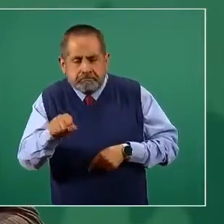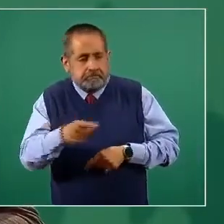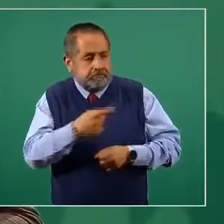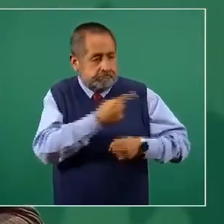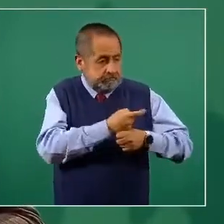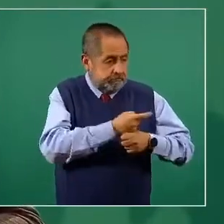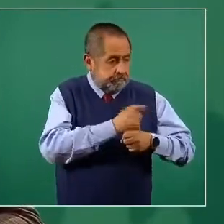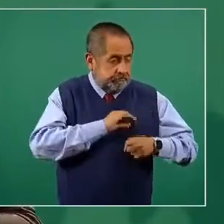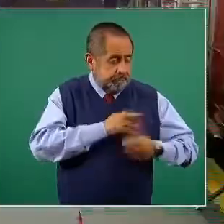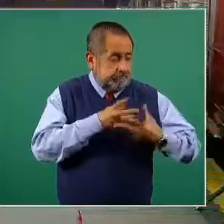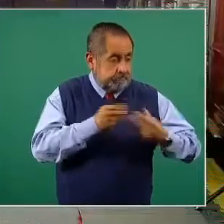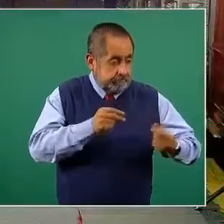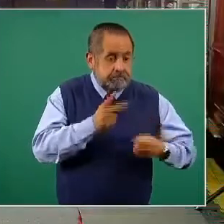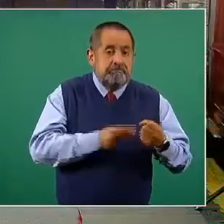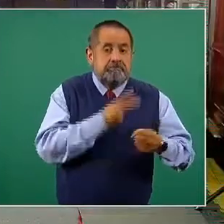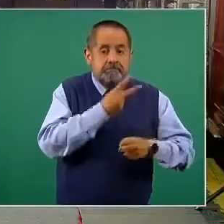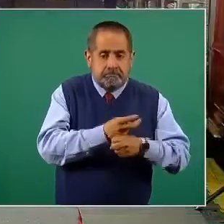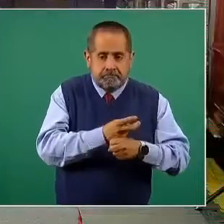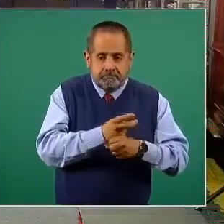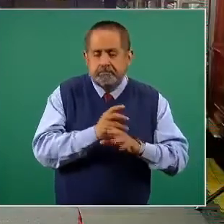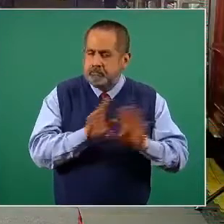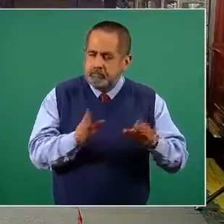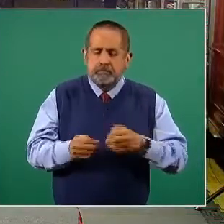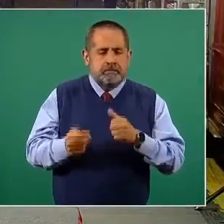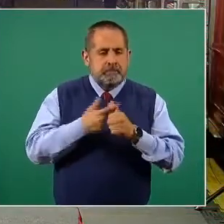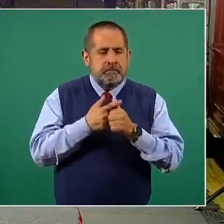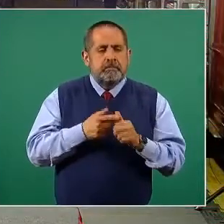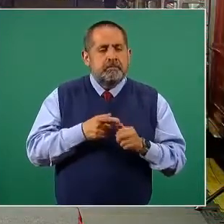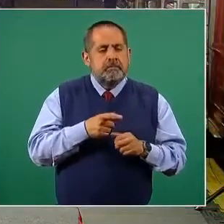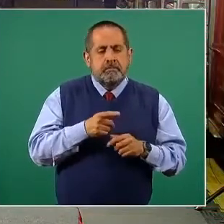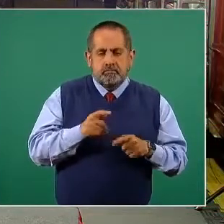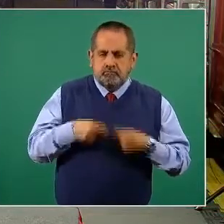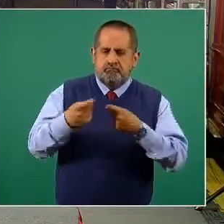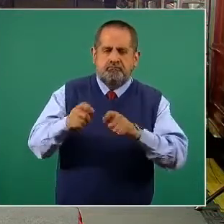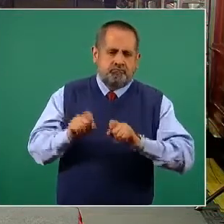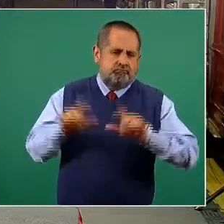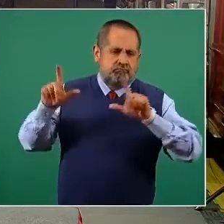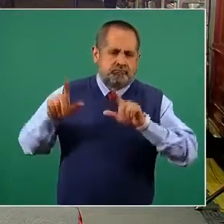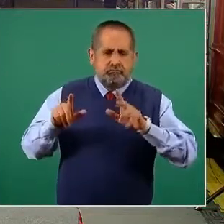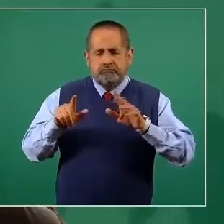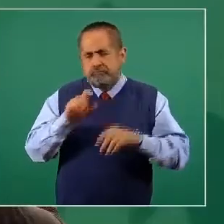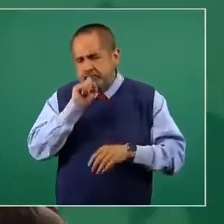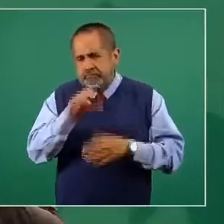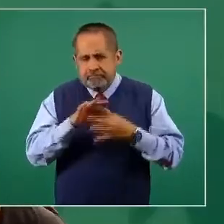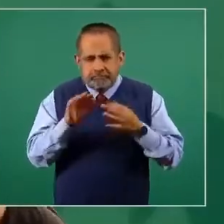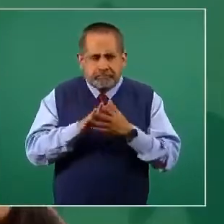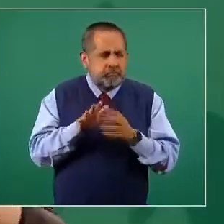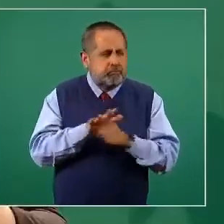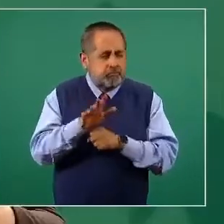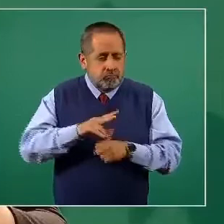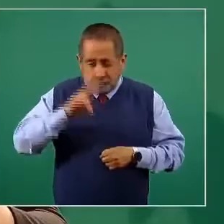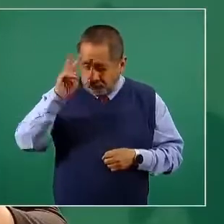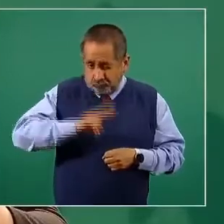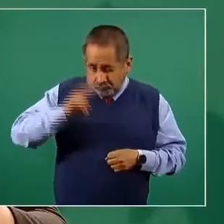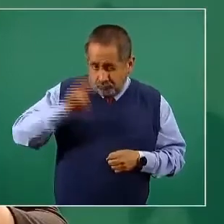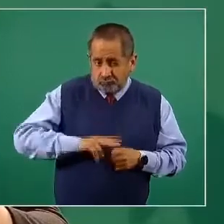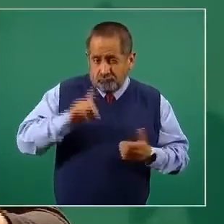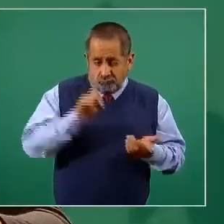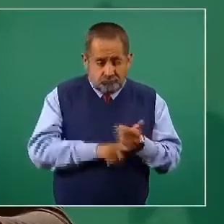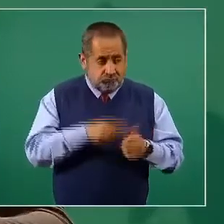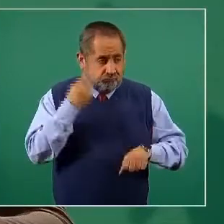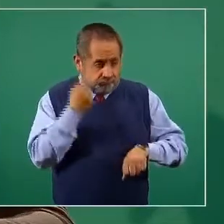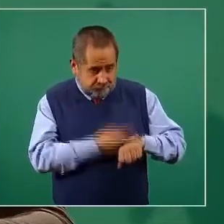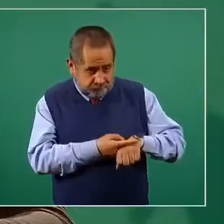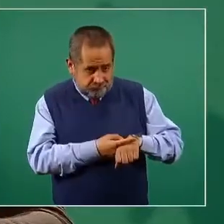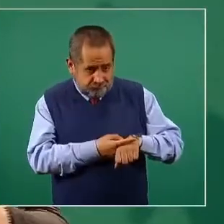algo que para nosotros es relevante antes de darles los datos duros es poder identificar que realmente la persona